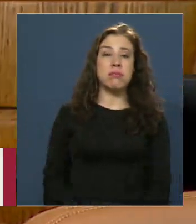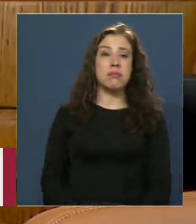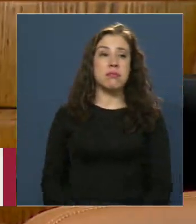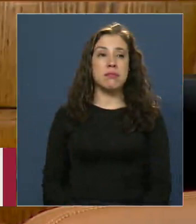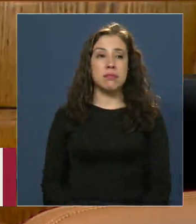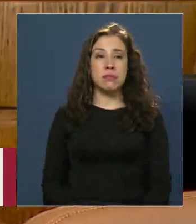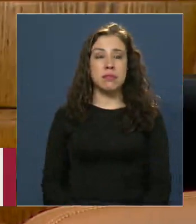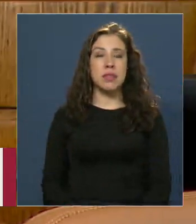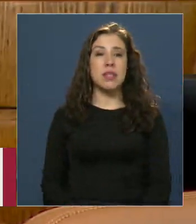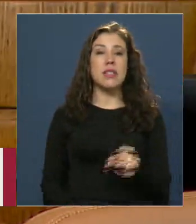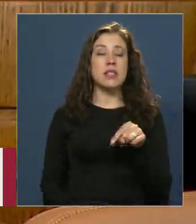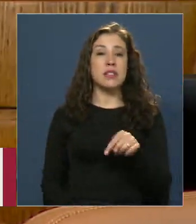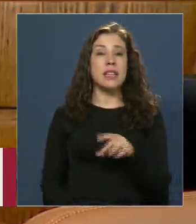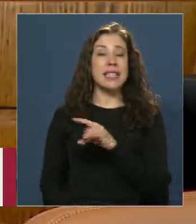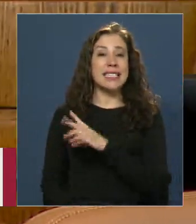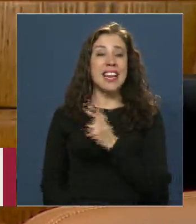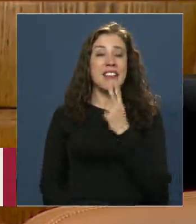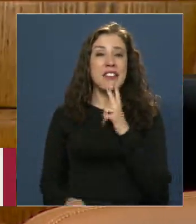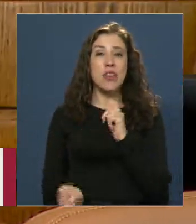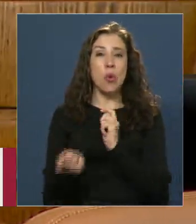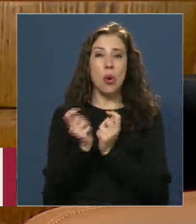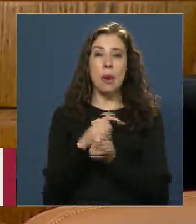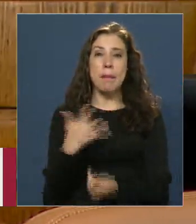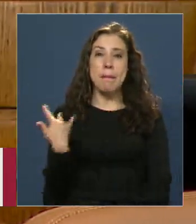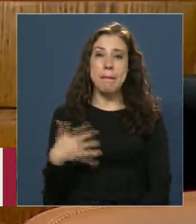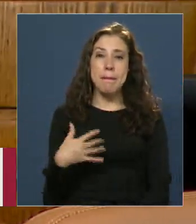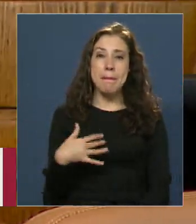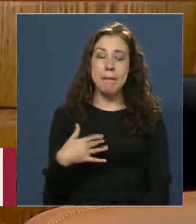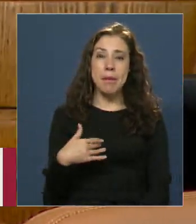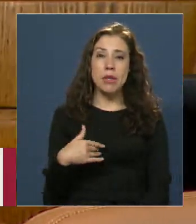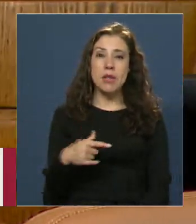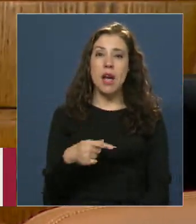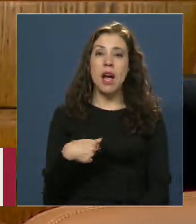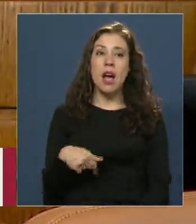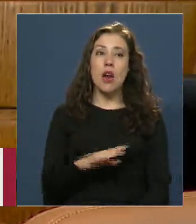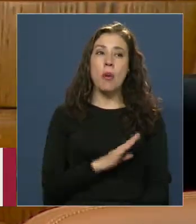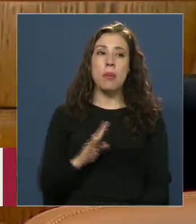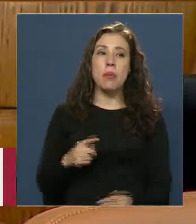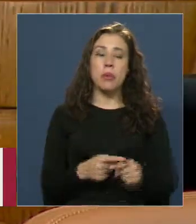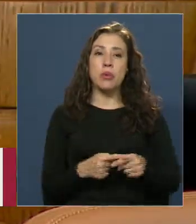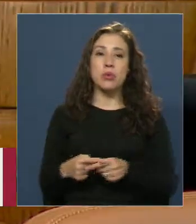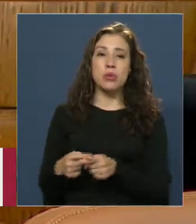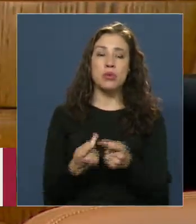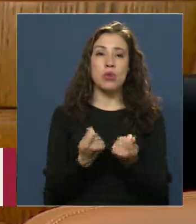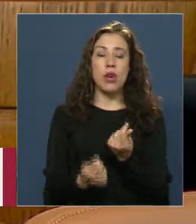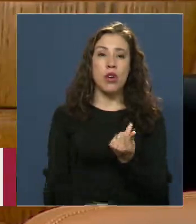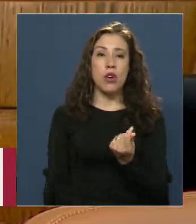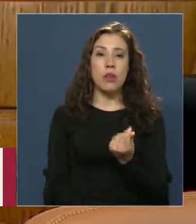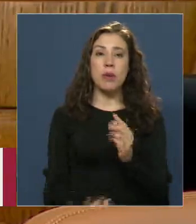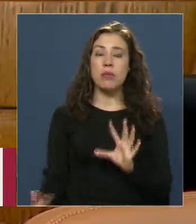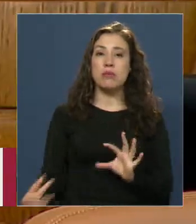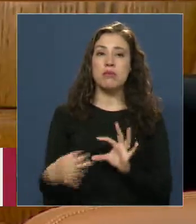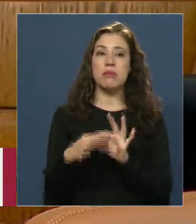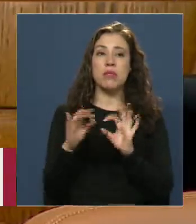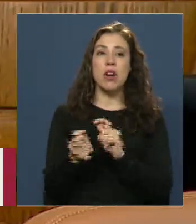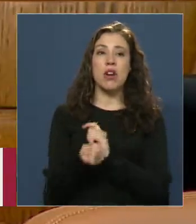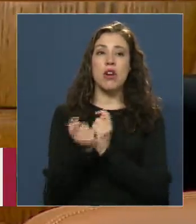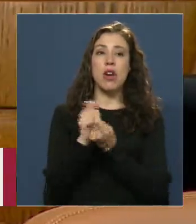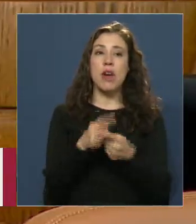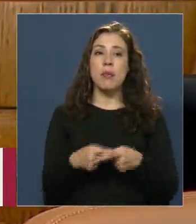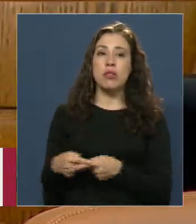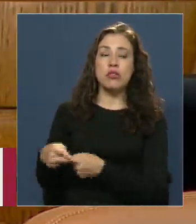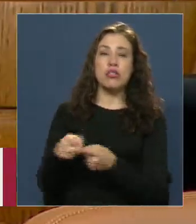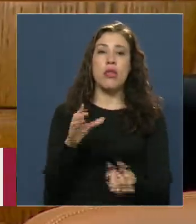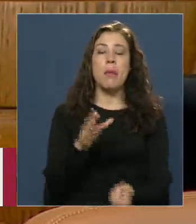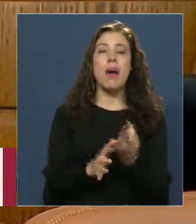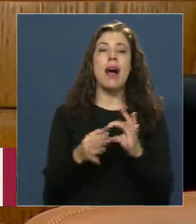décadas Chile ha experimentado un cambio importante en su composición socioeconómica. En línea con la transformación de las sociedades modernas